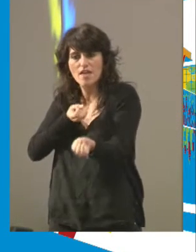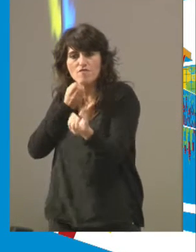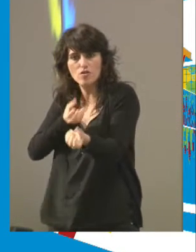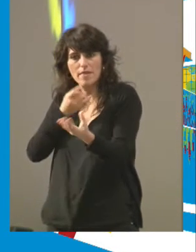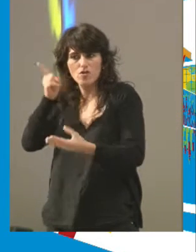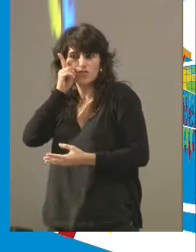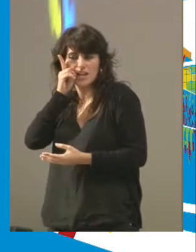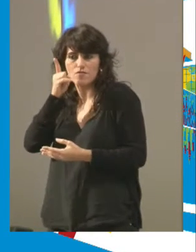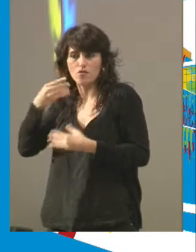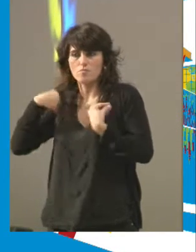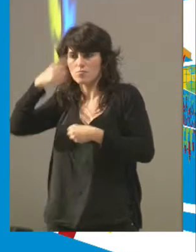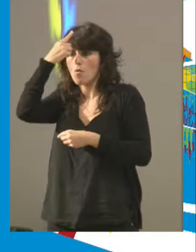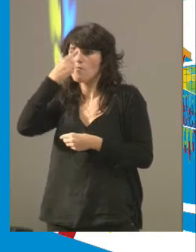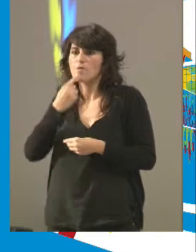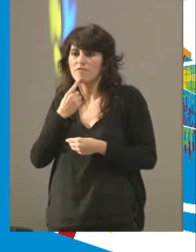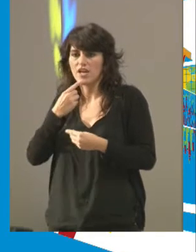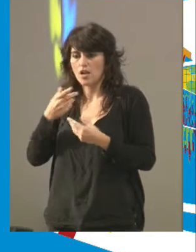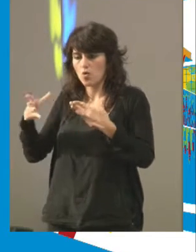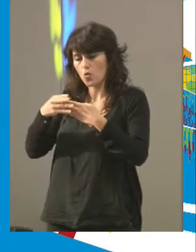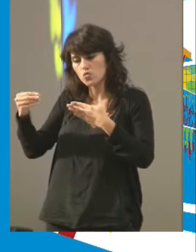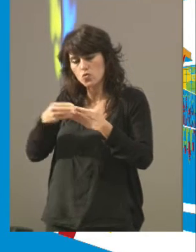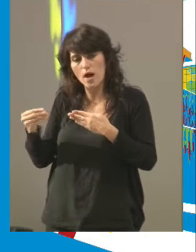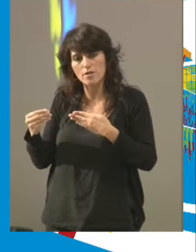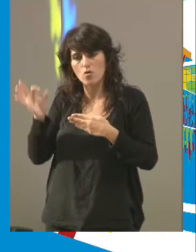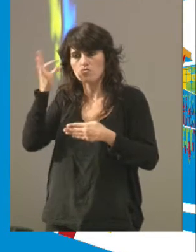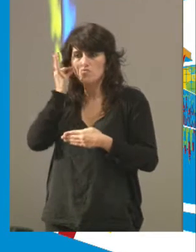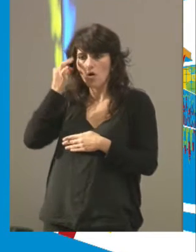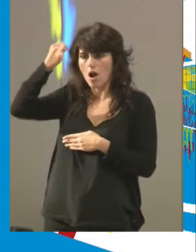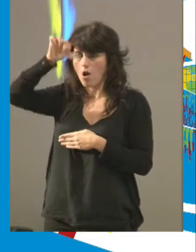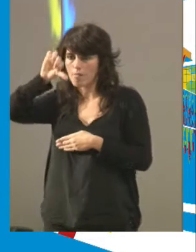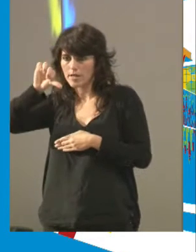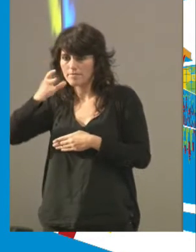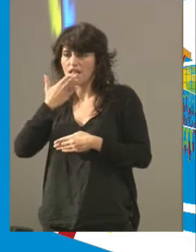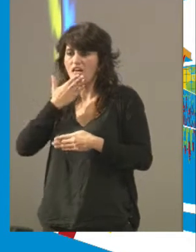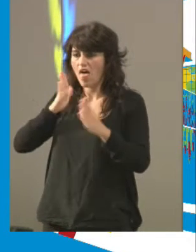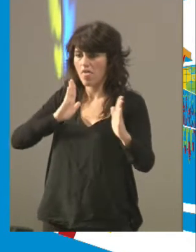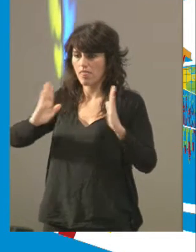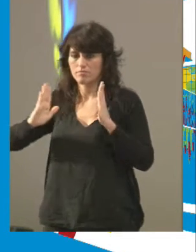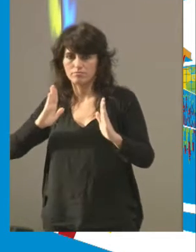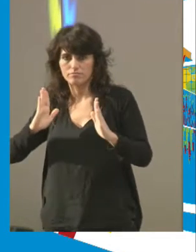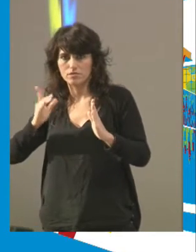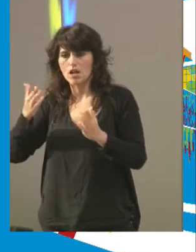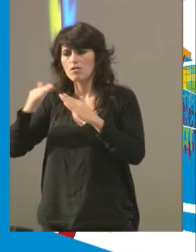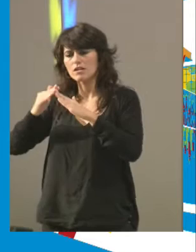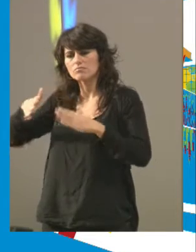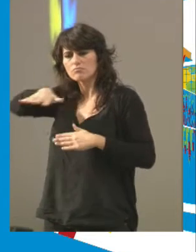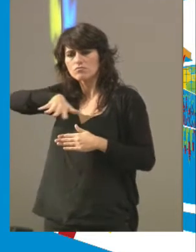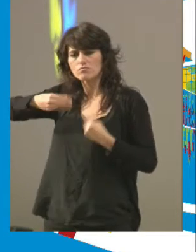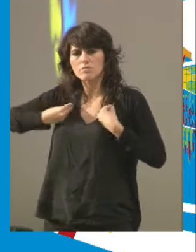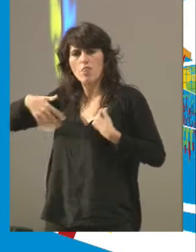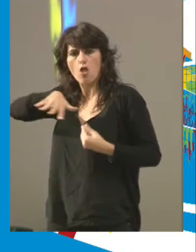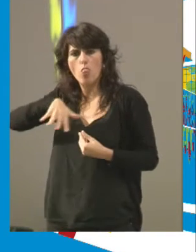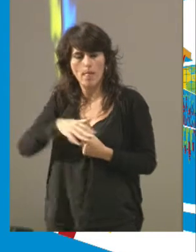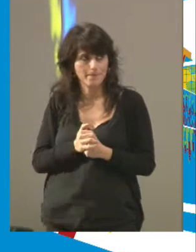esos teléfonos por un perfil de usuario, si es hombre o mujer, franjas de edad, lugar donde reside, y con